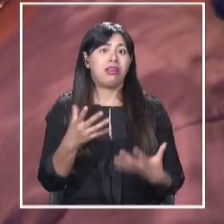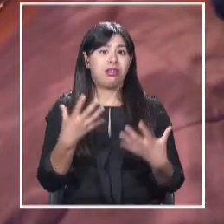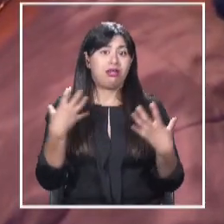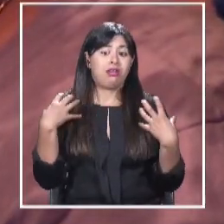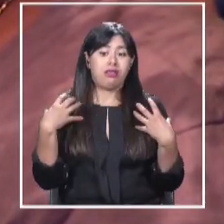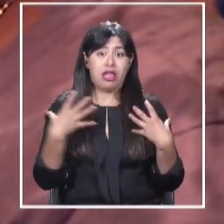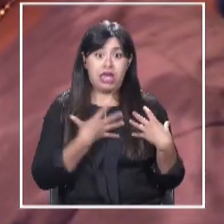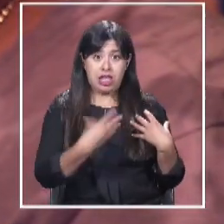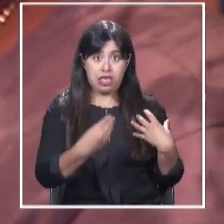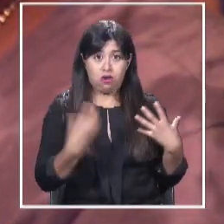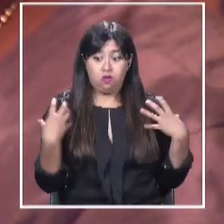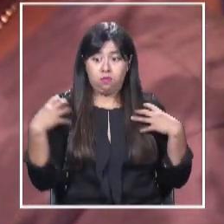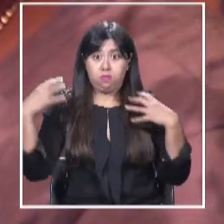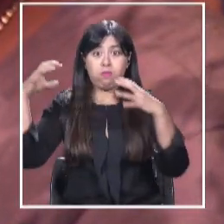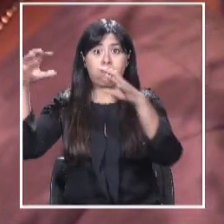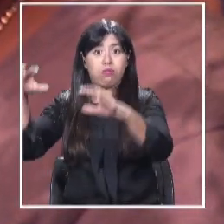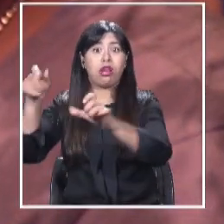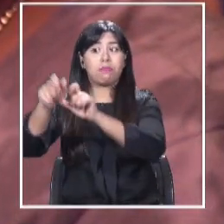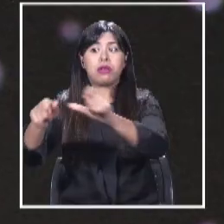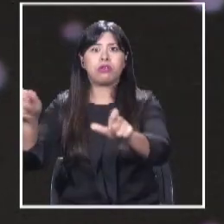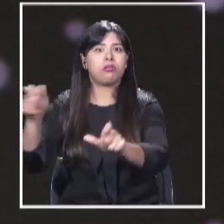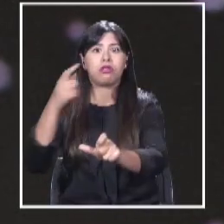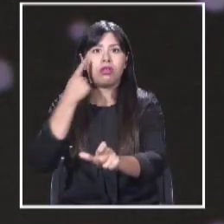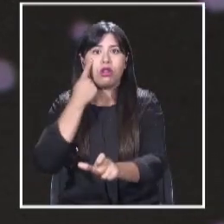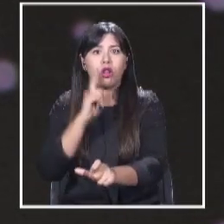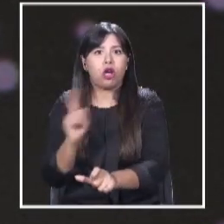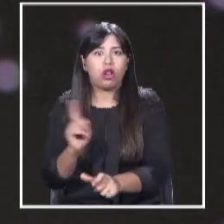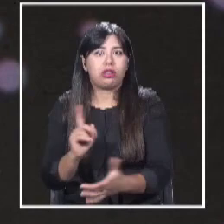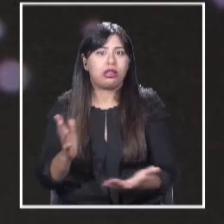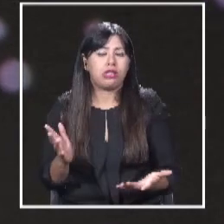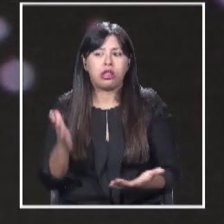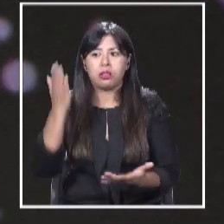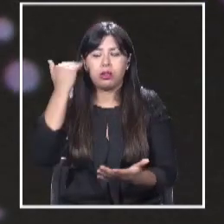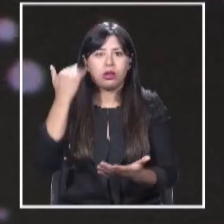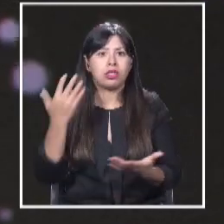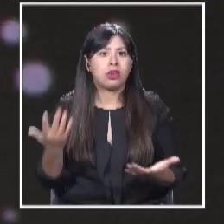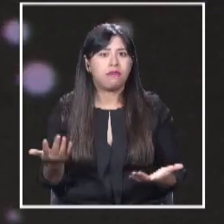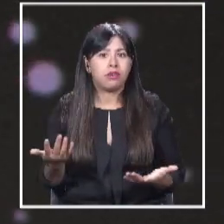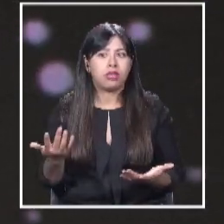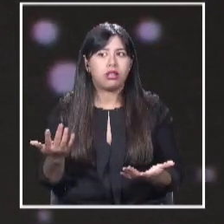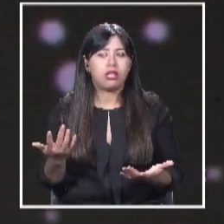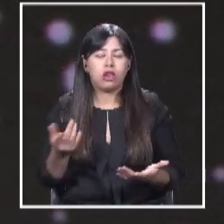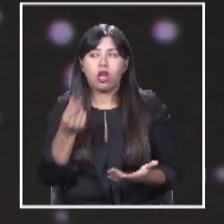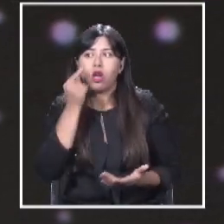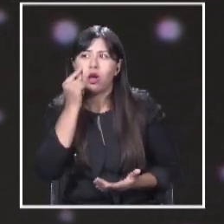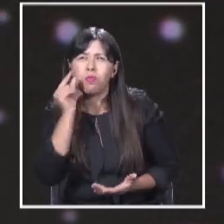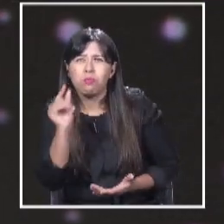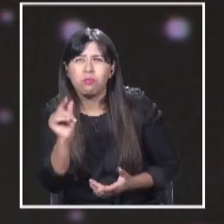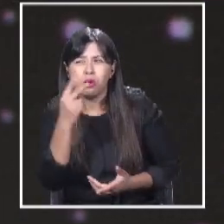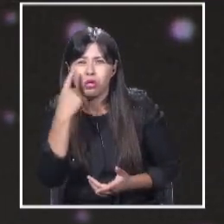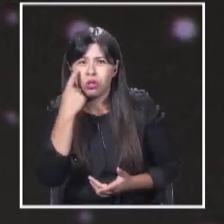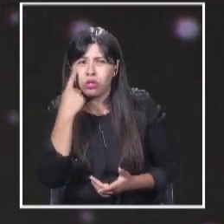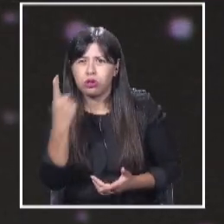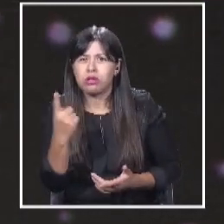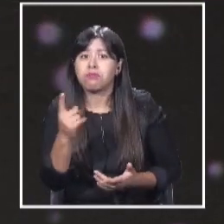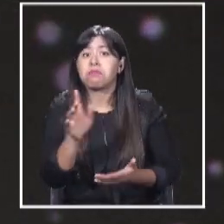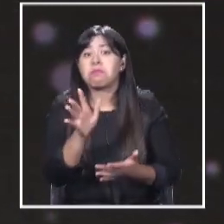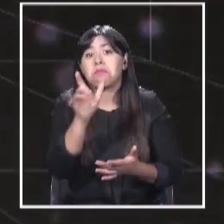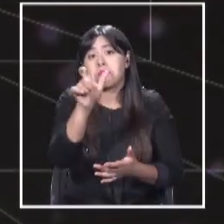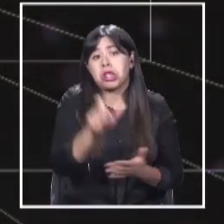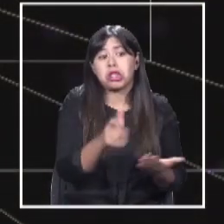hijos en manos de gente con la que no tenemos ningún parentesco, incluso a veces apenas conocemos.